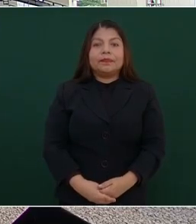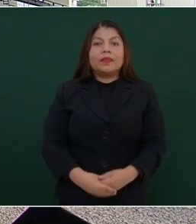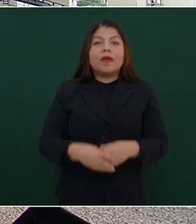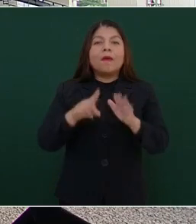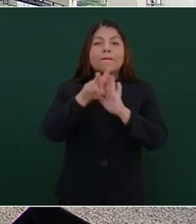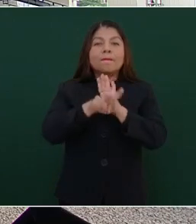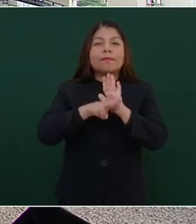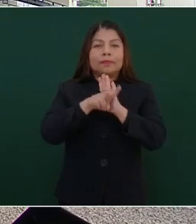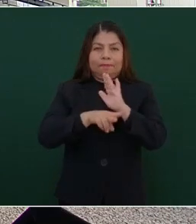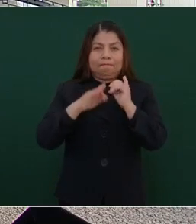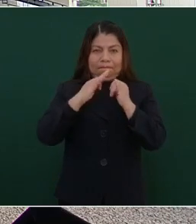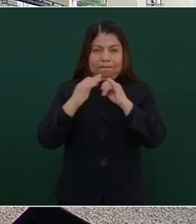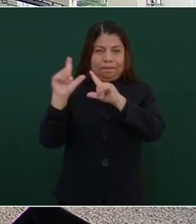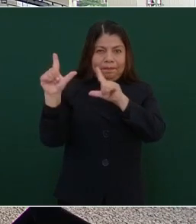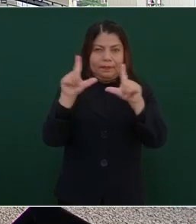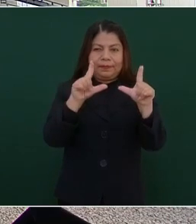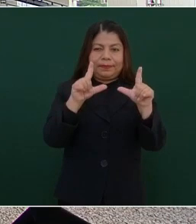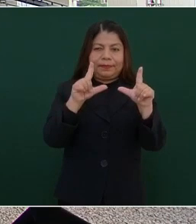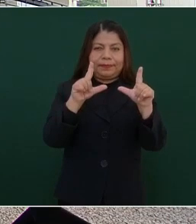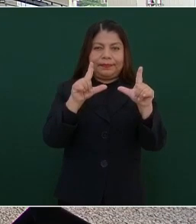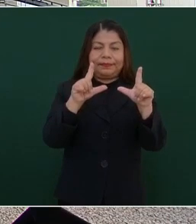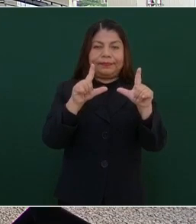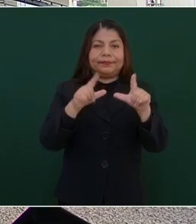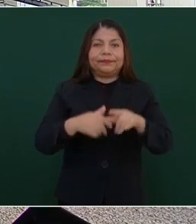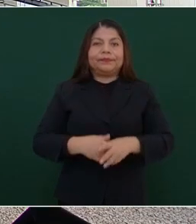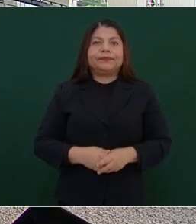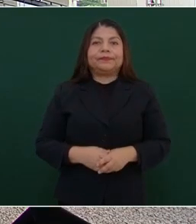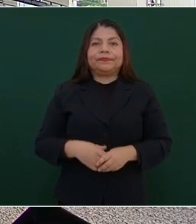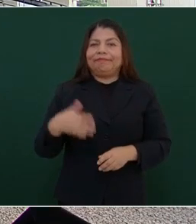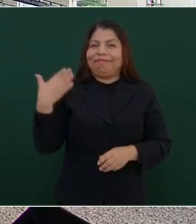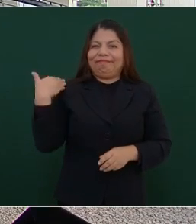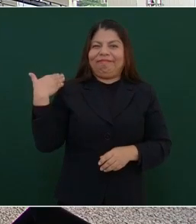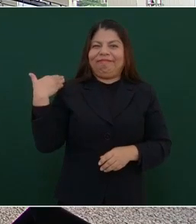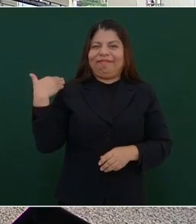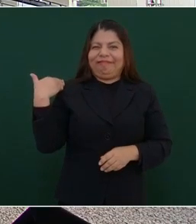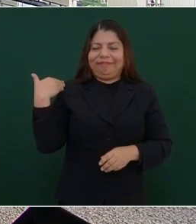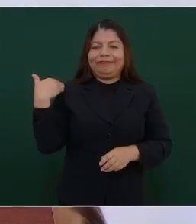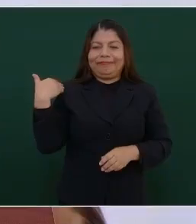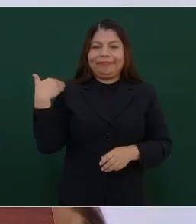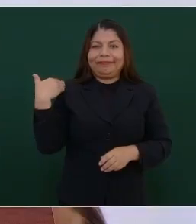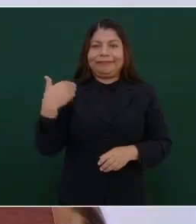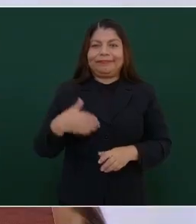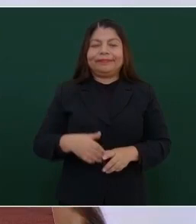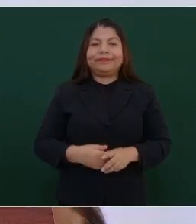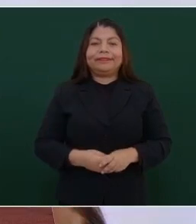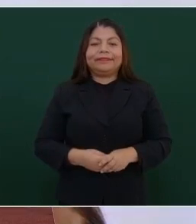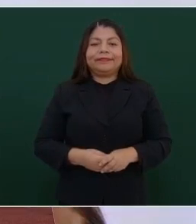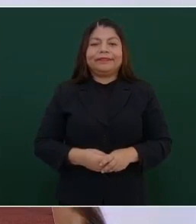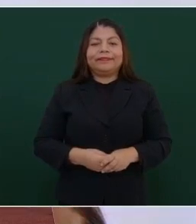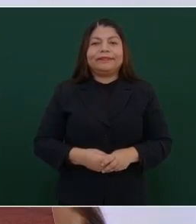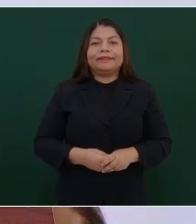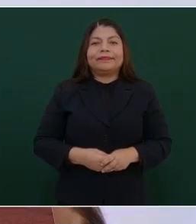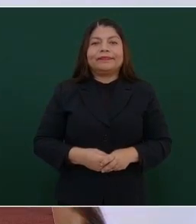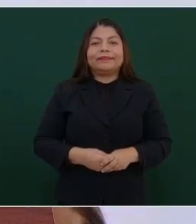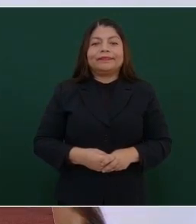video que nos presentaron, que no quisimos dar a conocer,